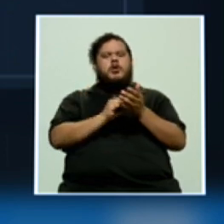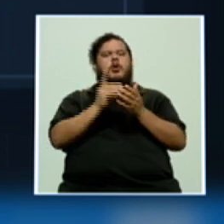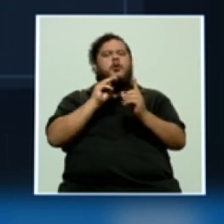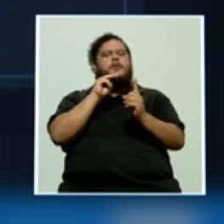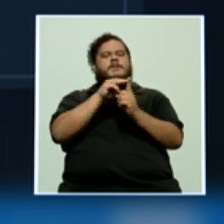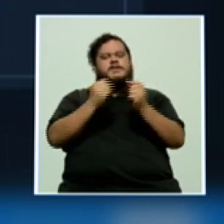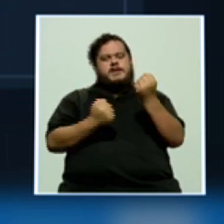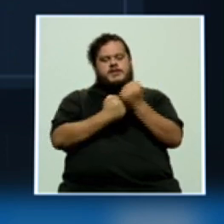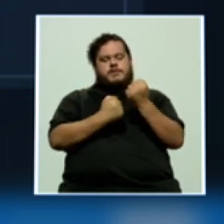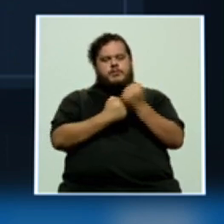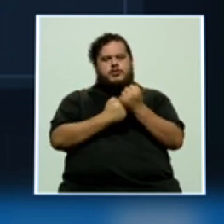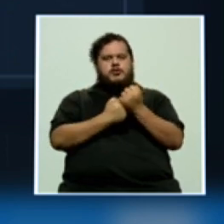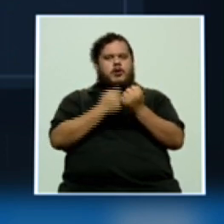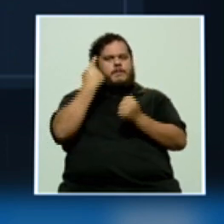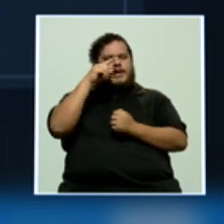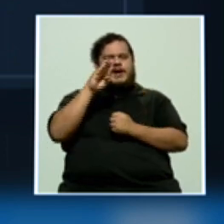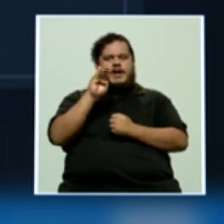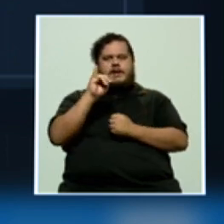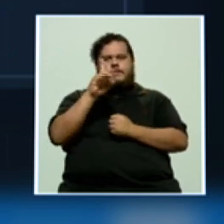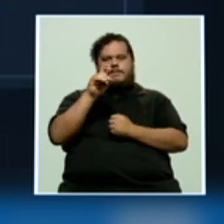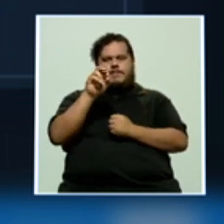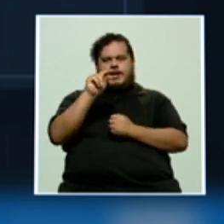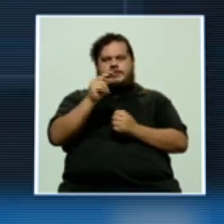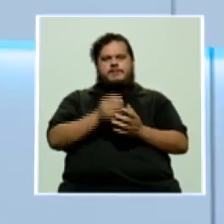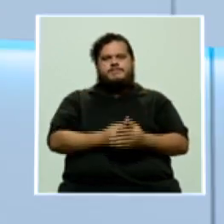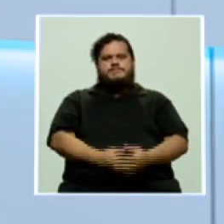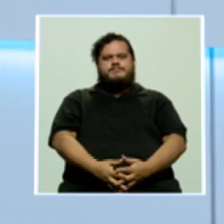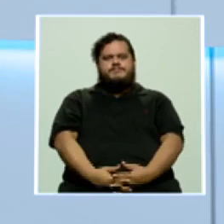a la nueva era de Biden.